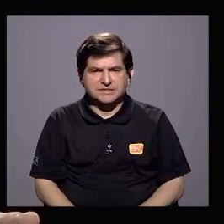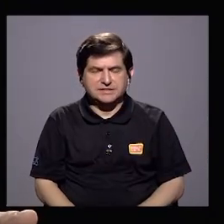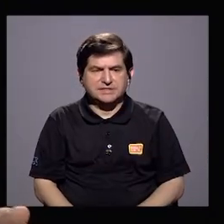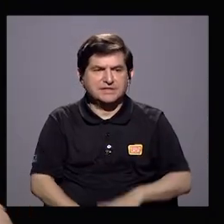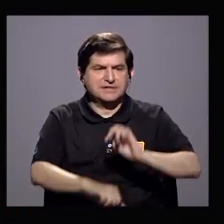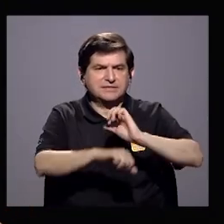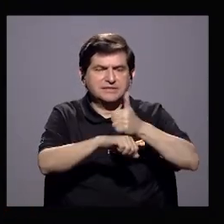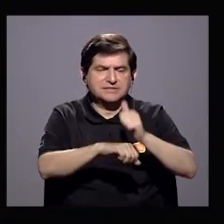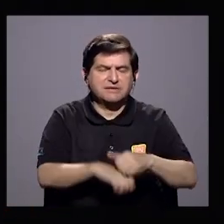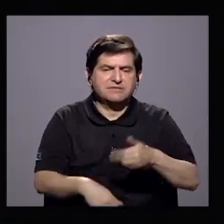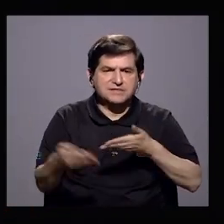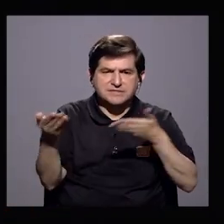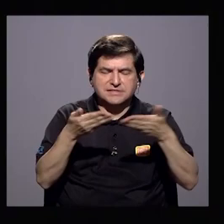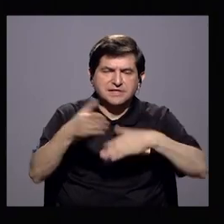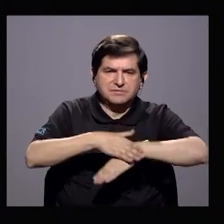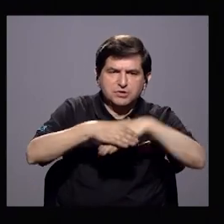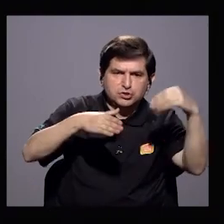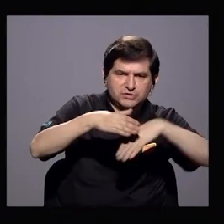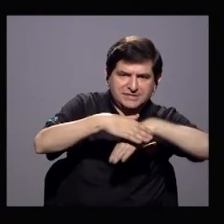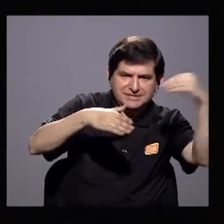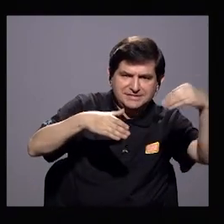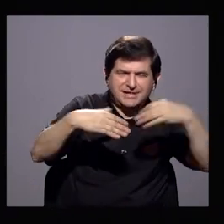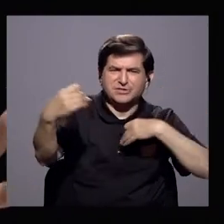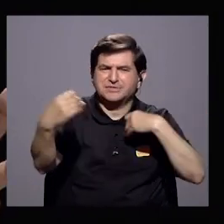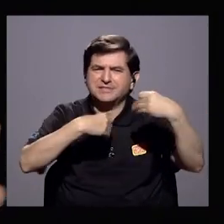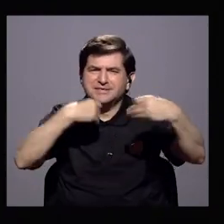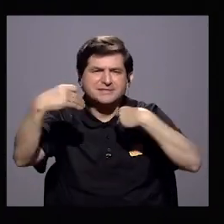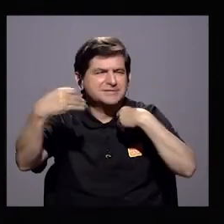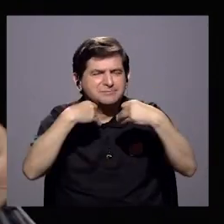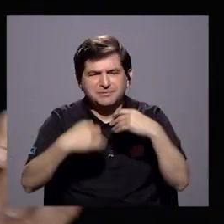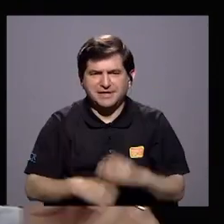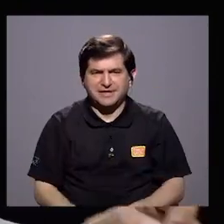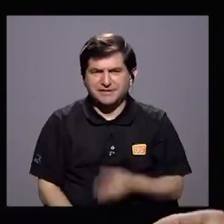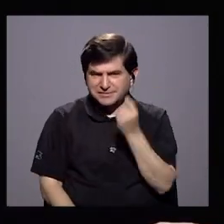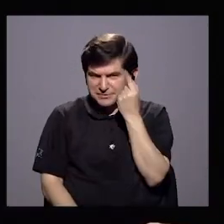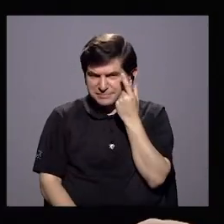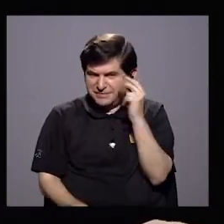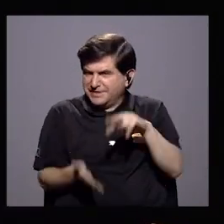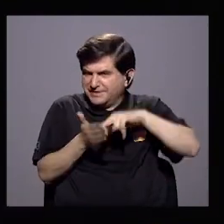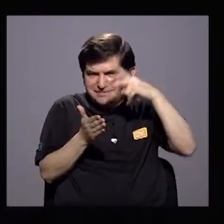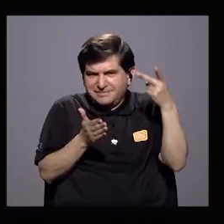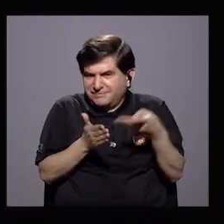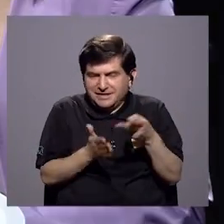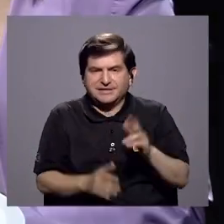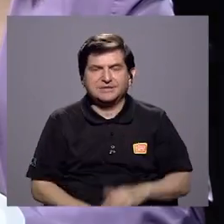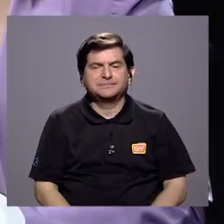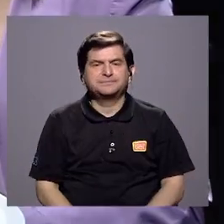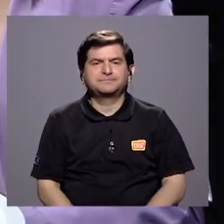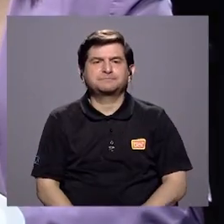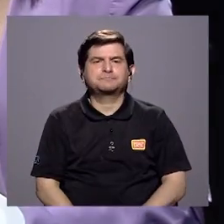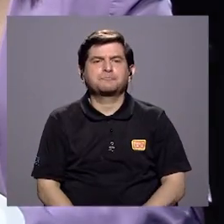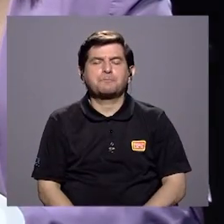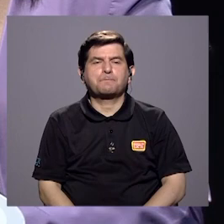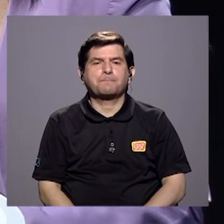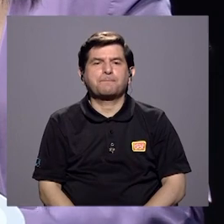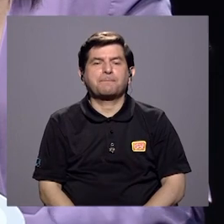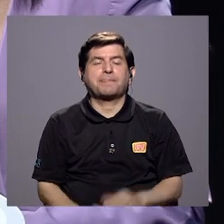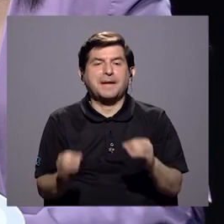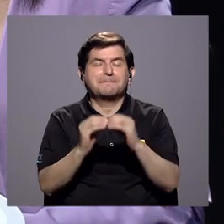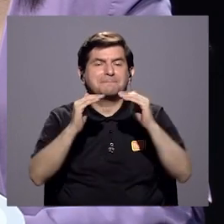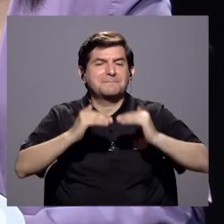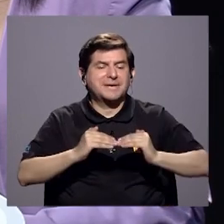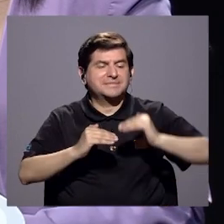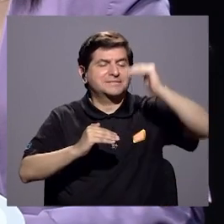tercerizar servicios. ¿Nos puede un poco explicar para poder entender de qué se trata ese concepto? Sí, el costo